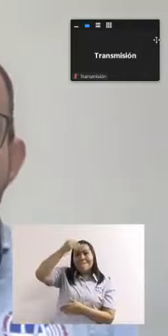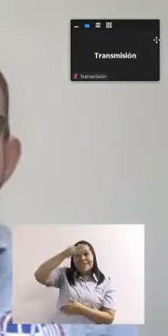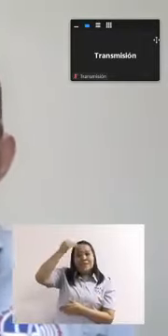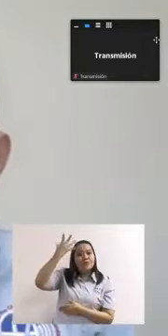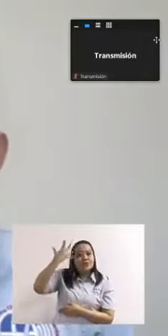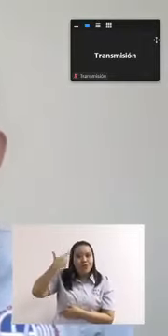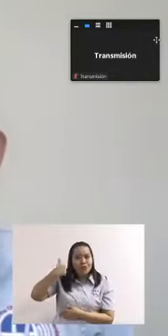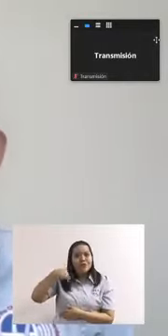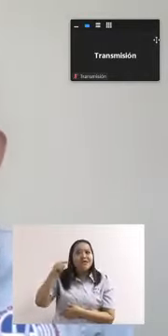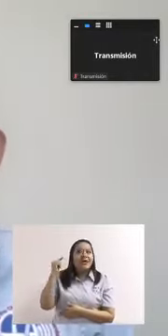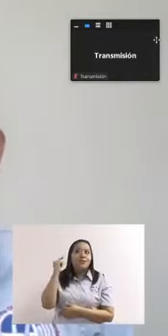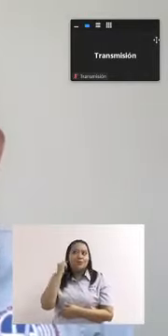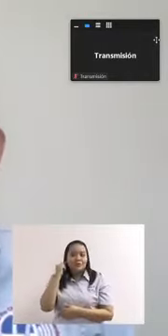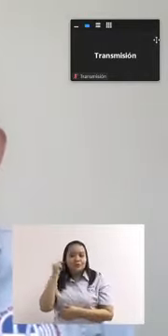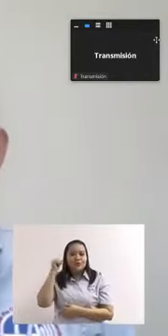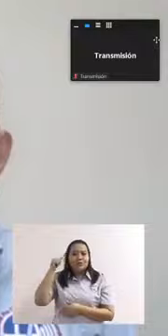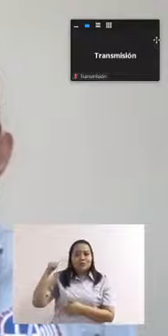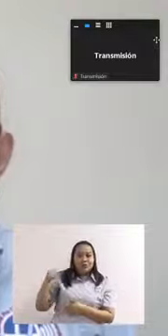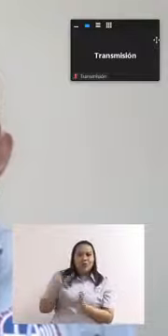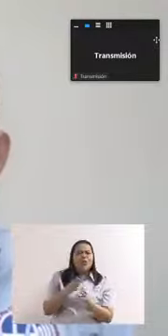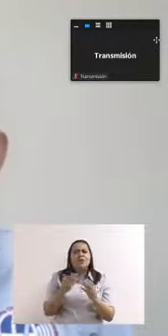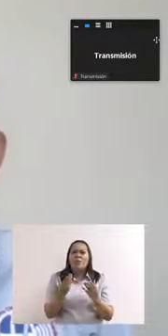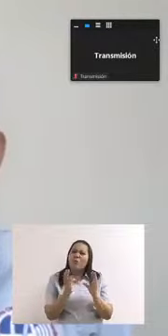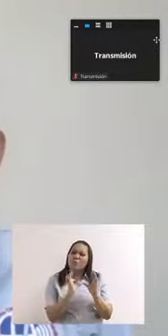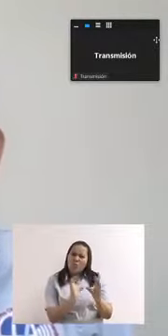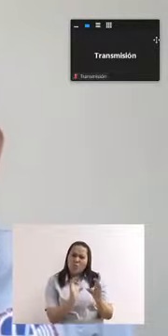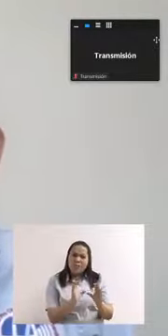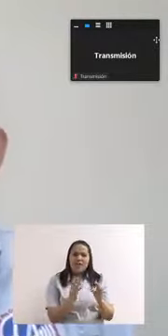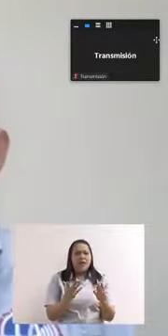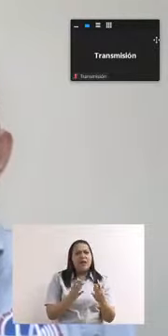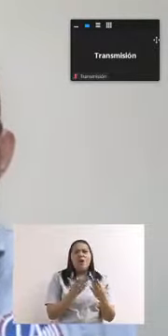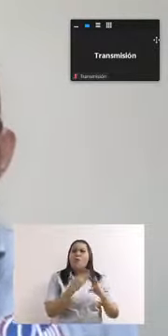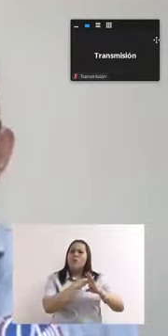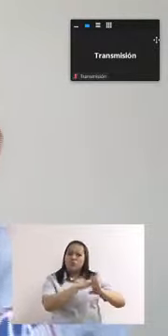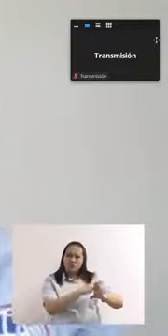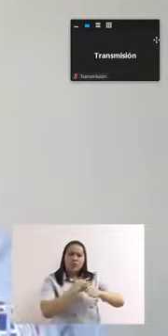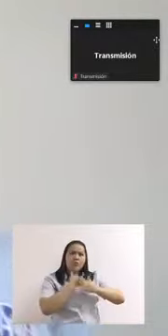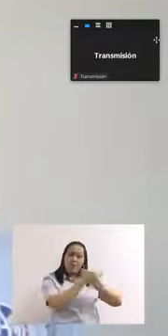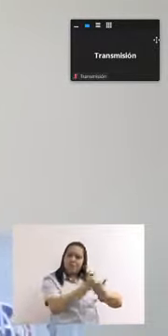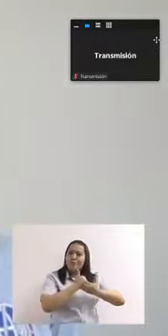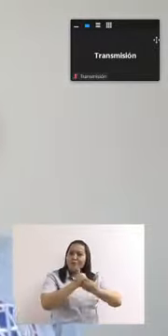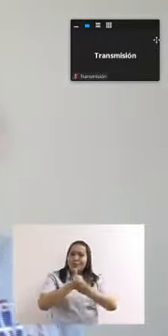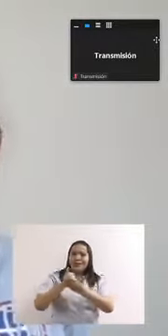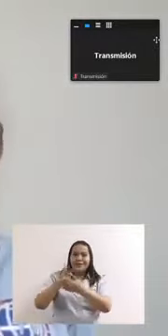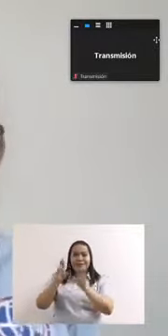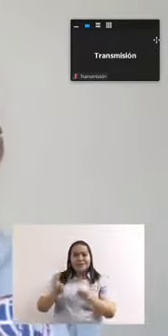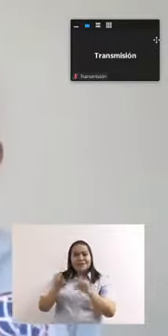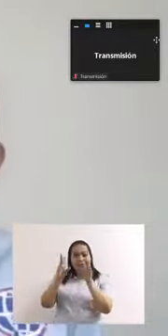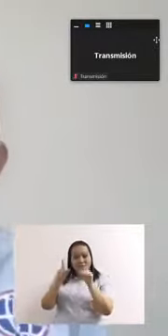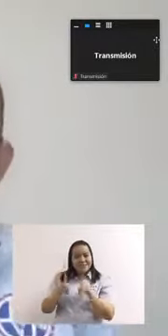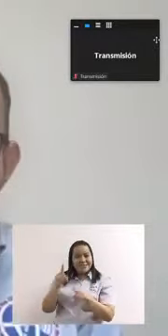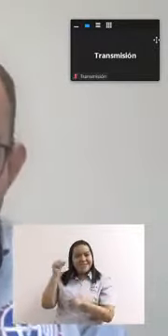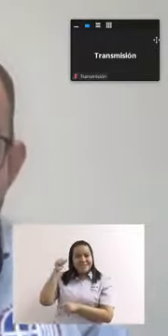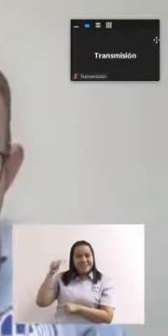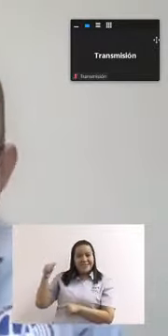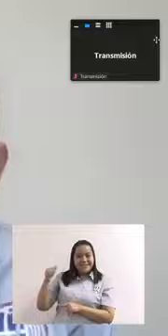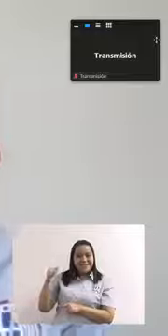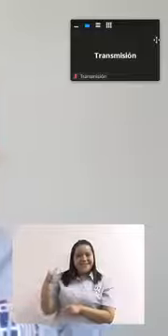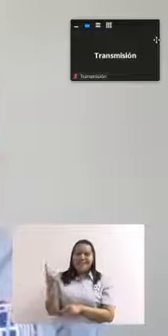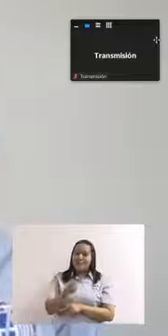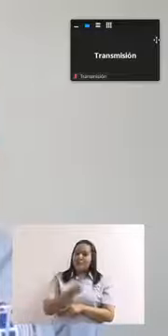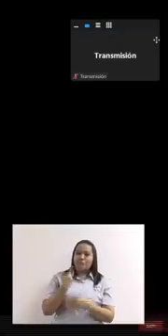audición, aprendamos más sobre cómo cuidar de nuestra audición, cómo prevenir, cómo ayudar a las personas con discapacidad auditiva. Esto ha sido